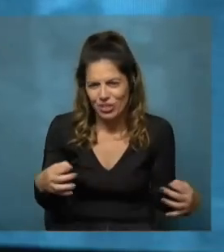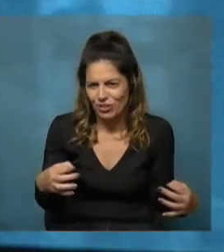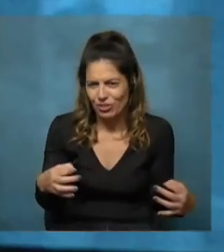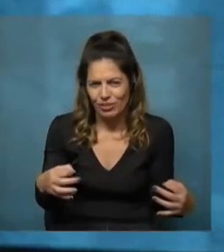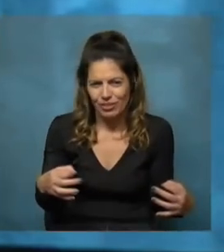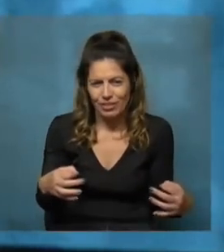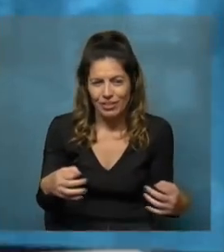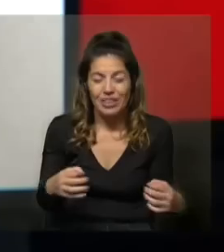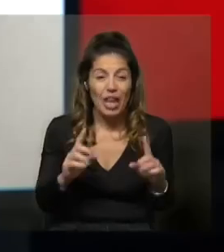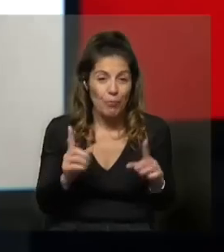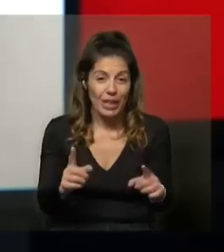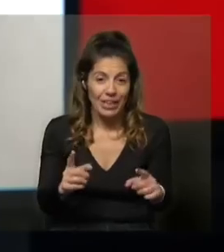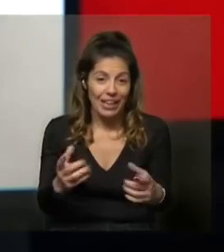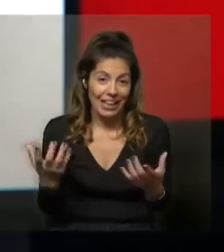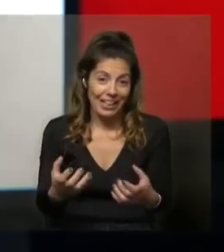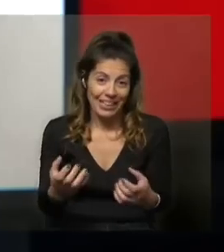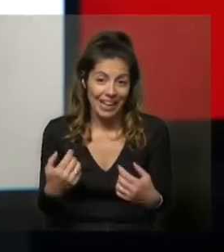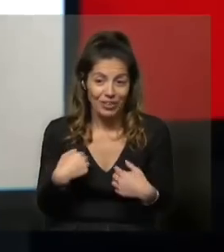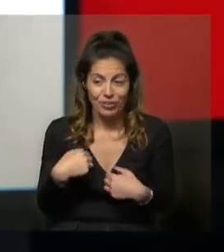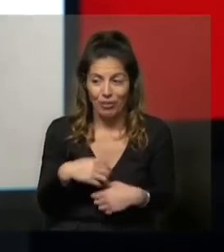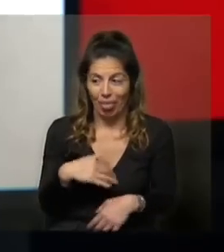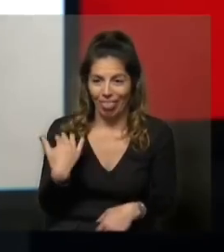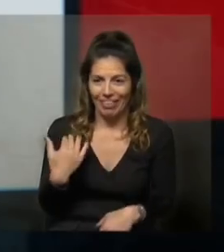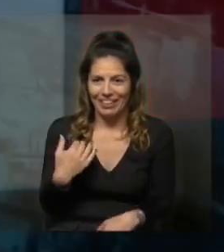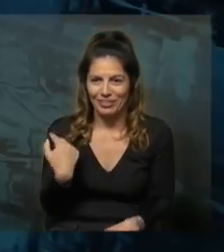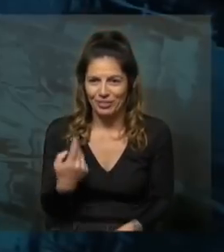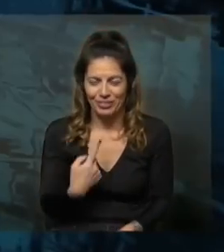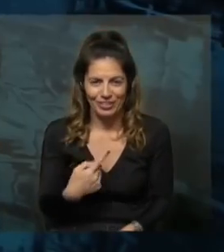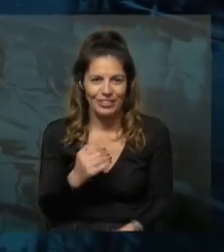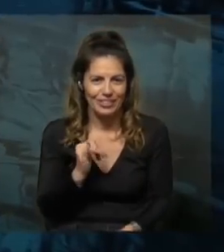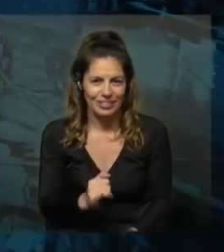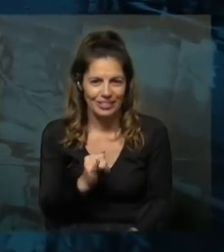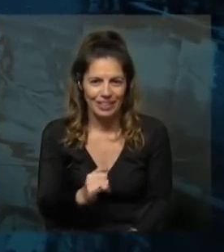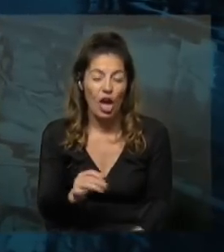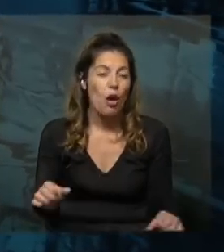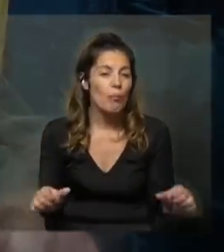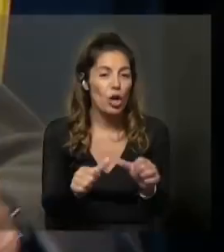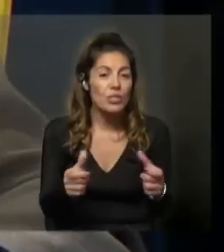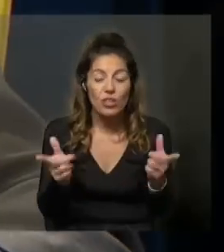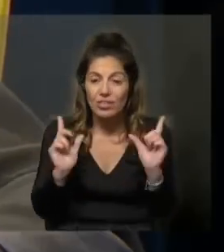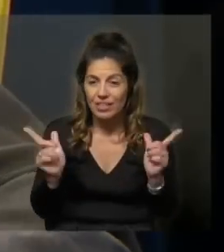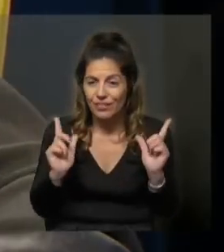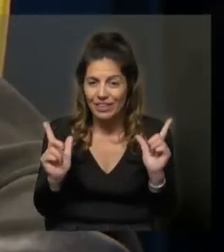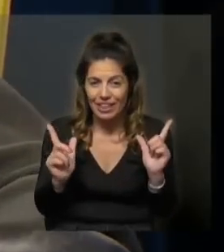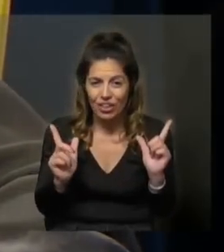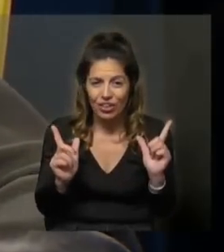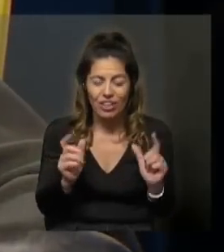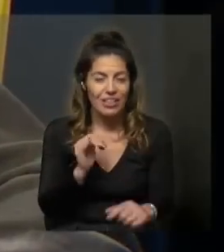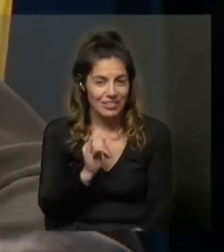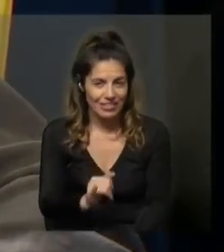no querían matar también Bueno pero lo hicieron y se divirtieron